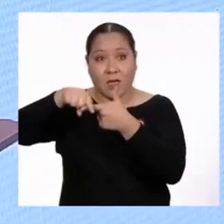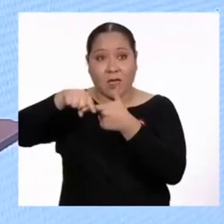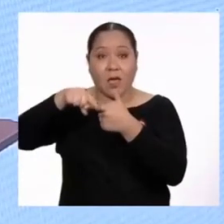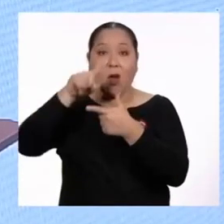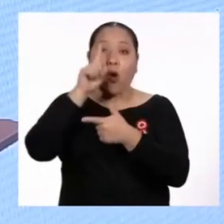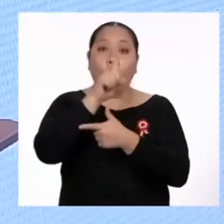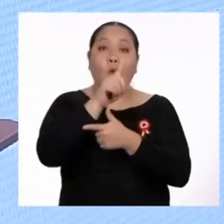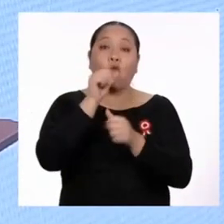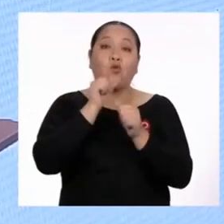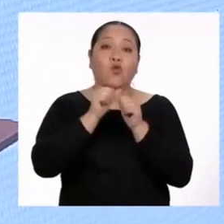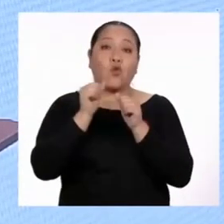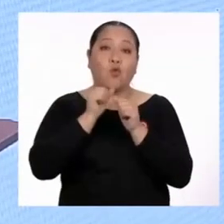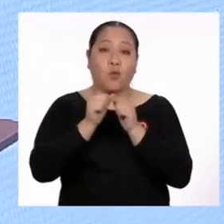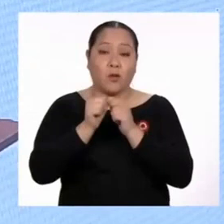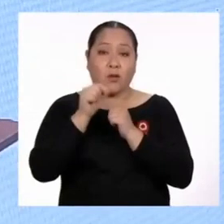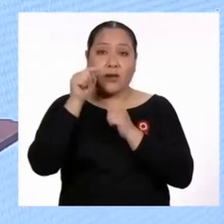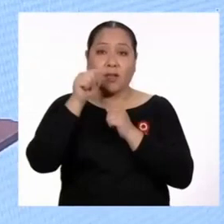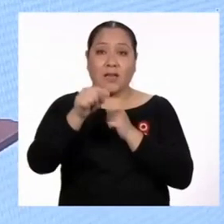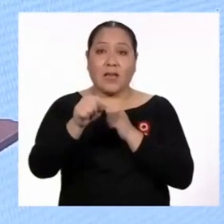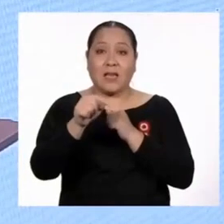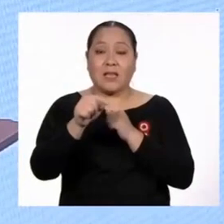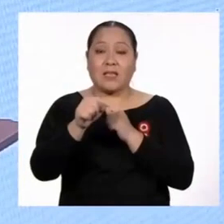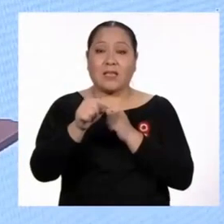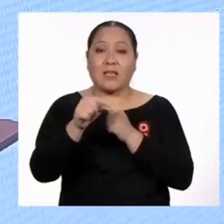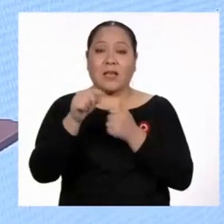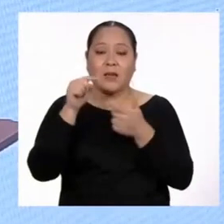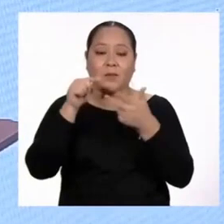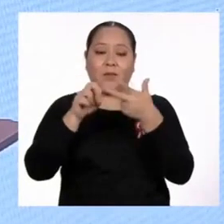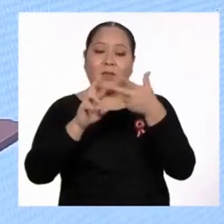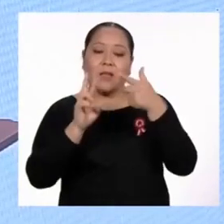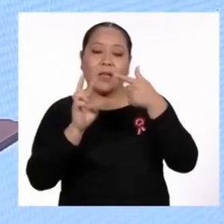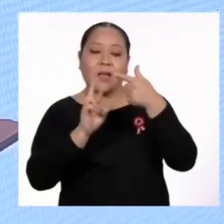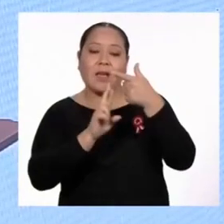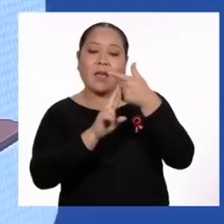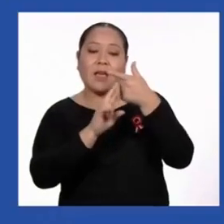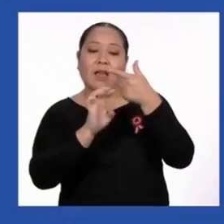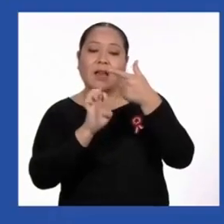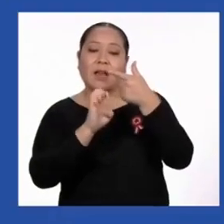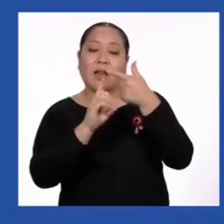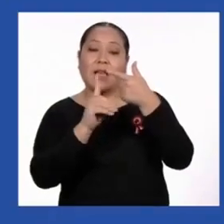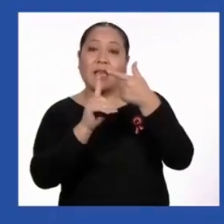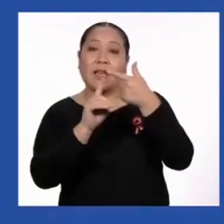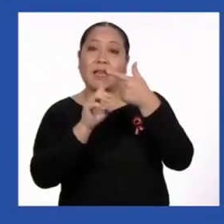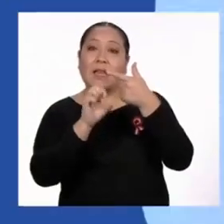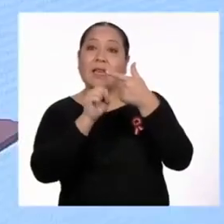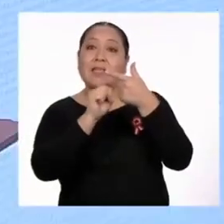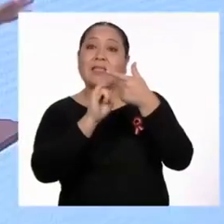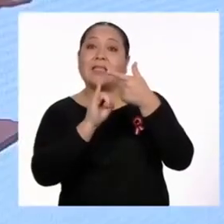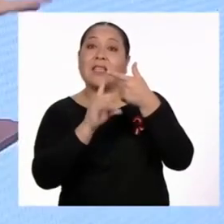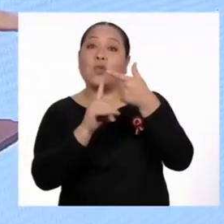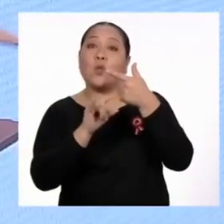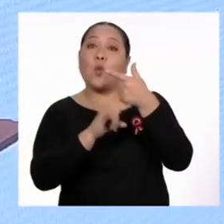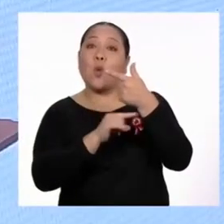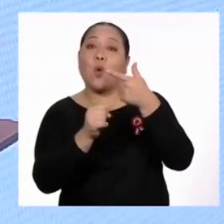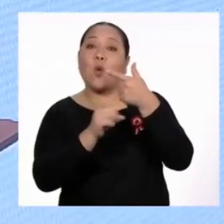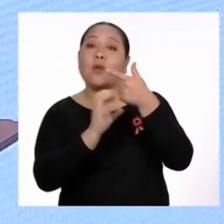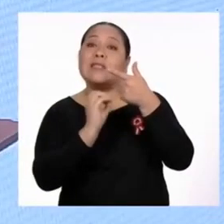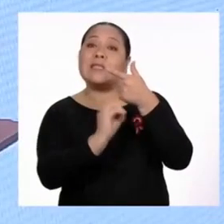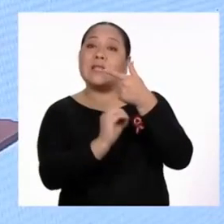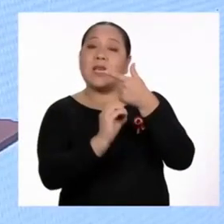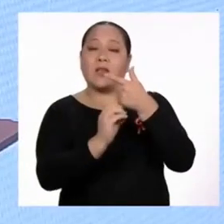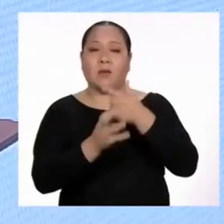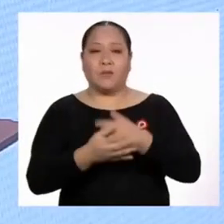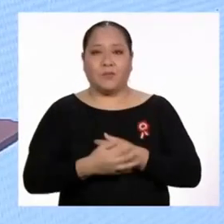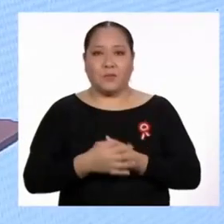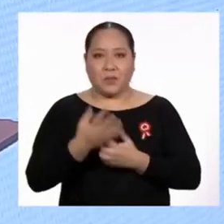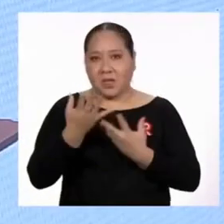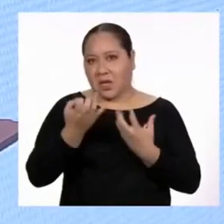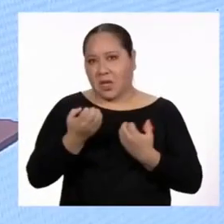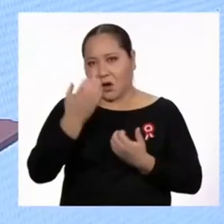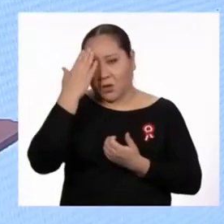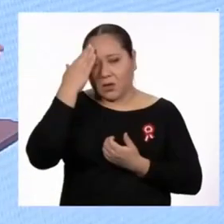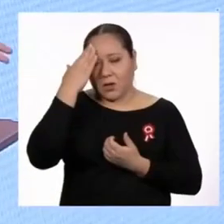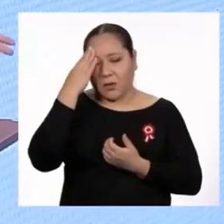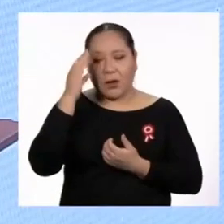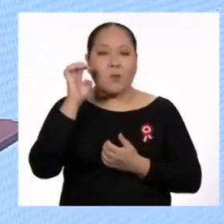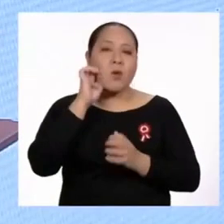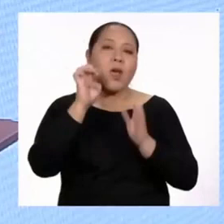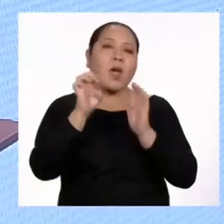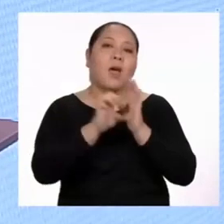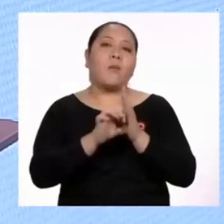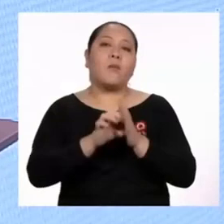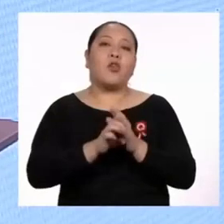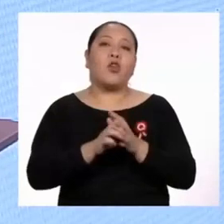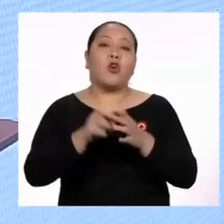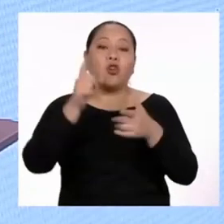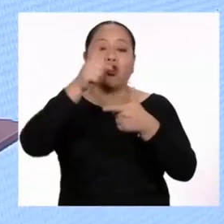número y cuyo residuo siempre es 0. Si quiero calcular los divisores de 8, por